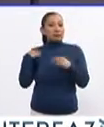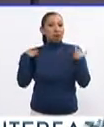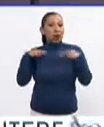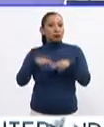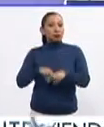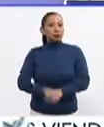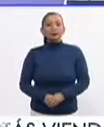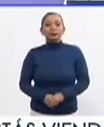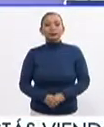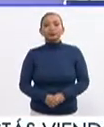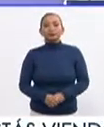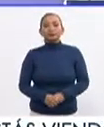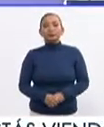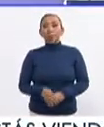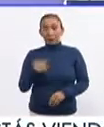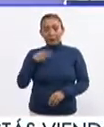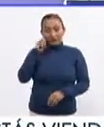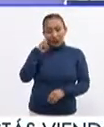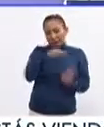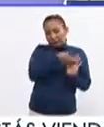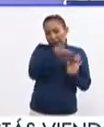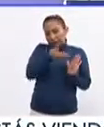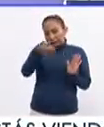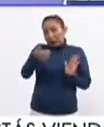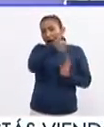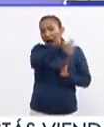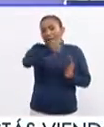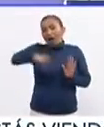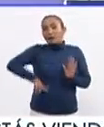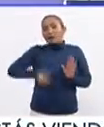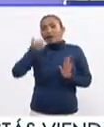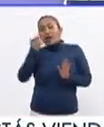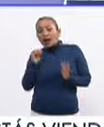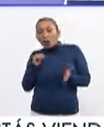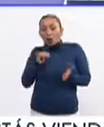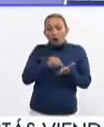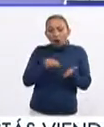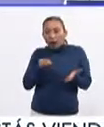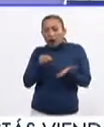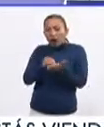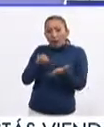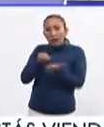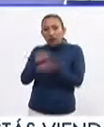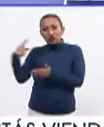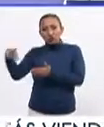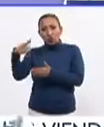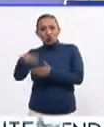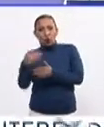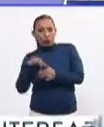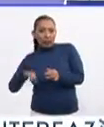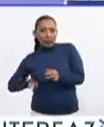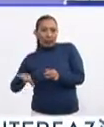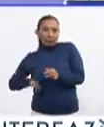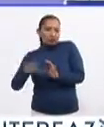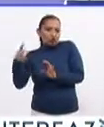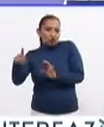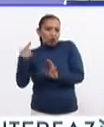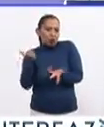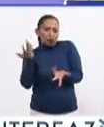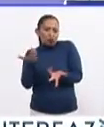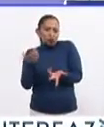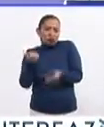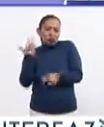magisterio. Así es, como pudimos ver, cada gobierno ha querido imprimirle parte de sus intereses en su